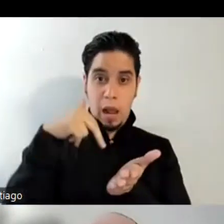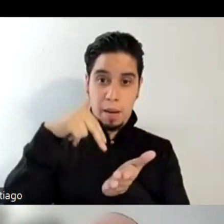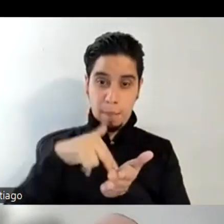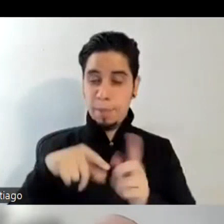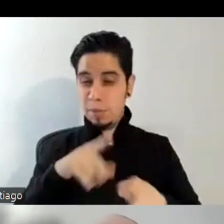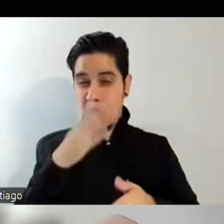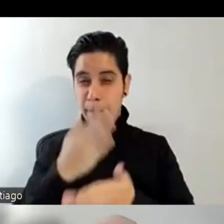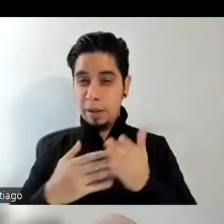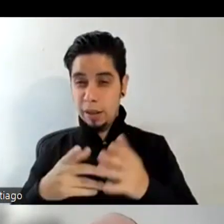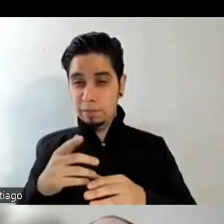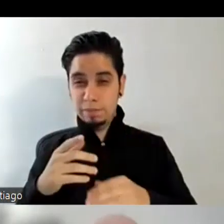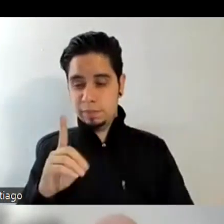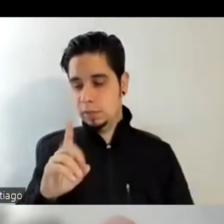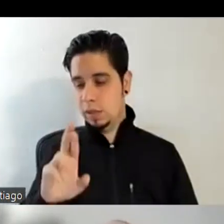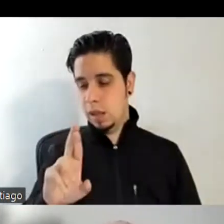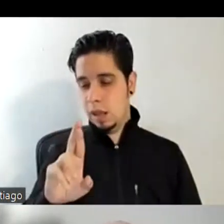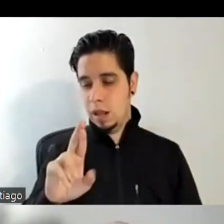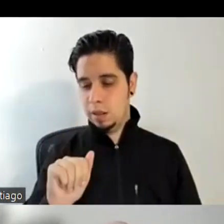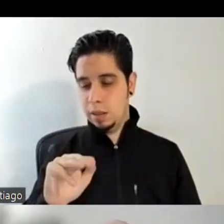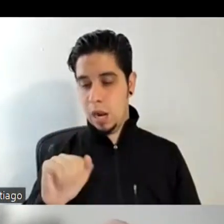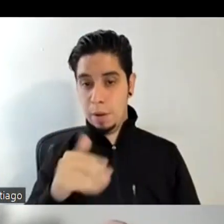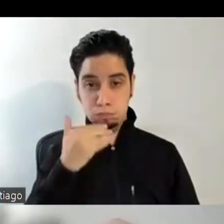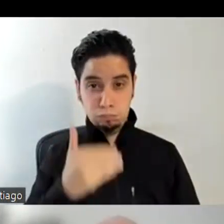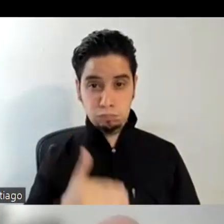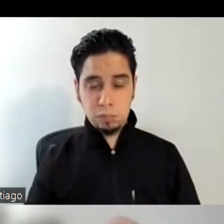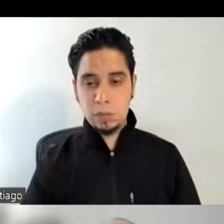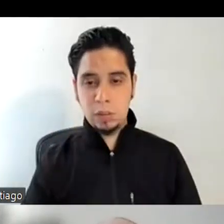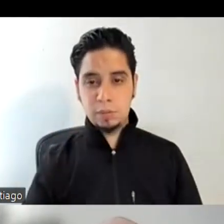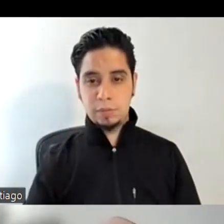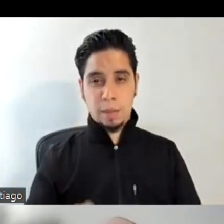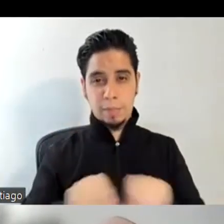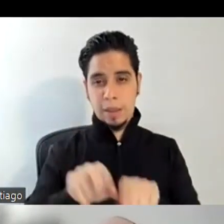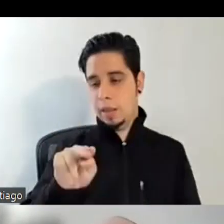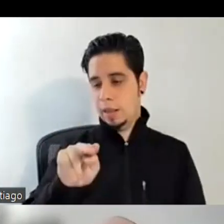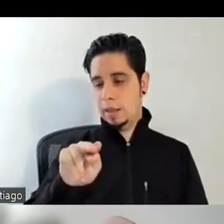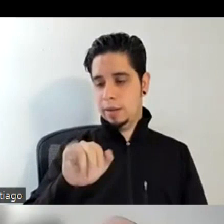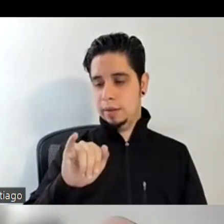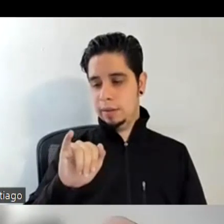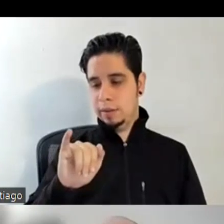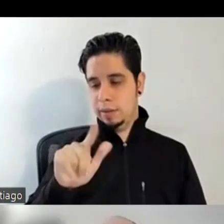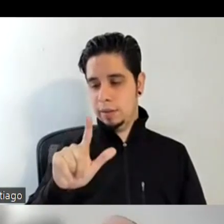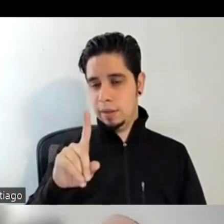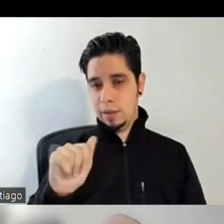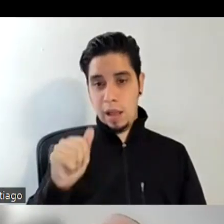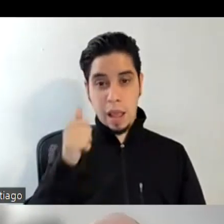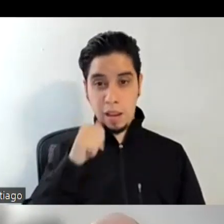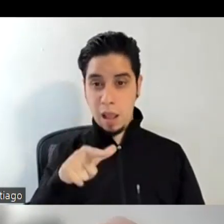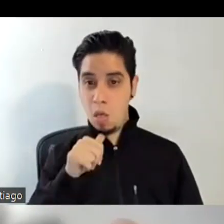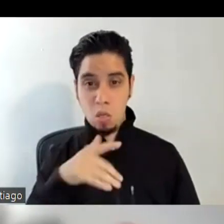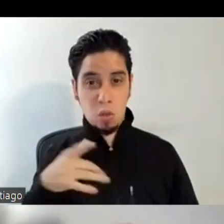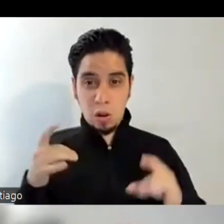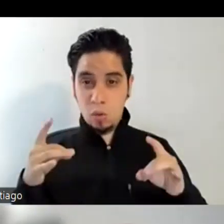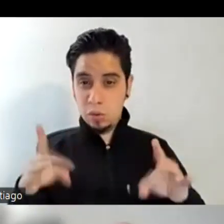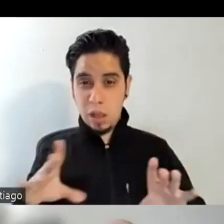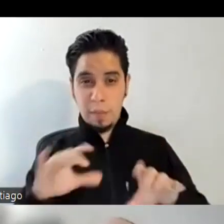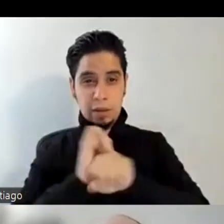ahí colaboramos con Hilda Navarra, porque entonces Nana trajo a Hilda, que generalmente no le gustaban los niños. Ese era un poco